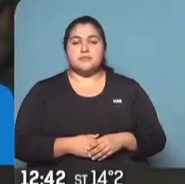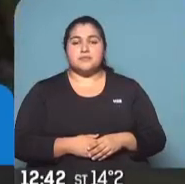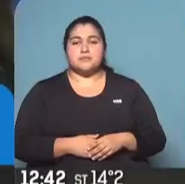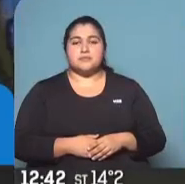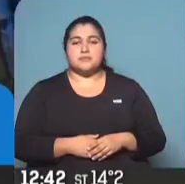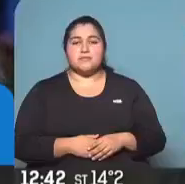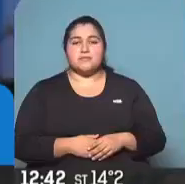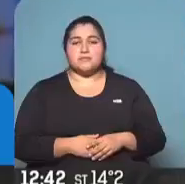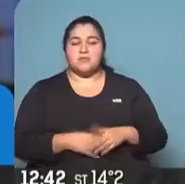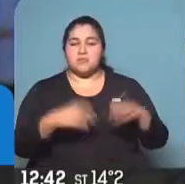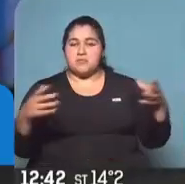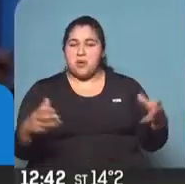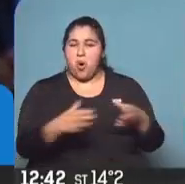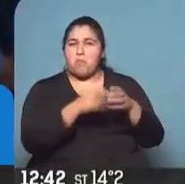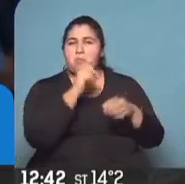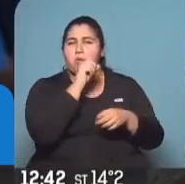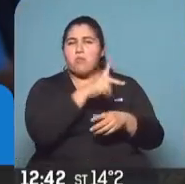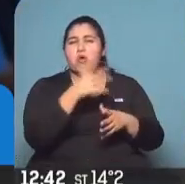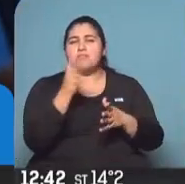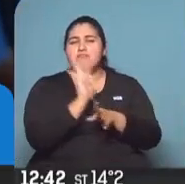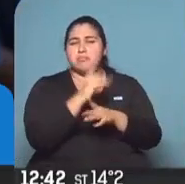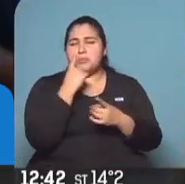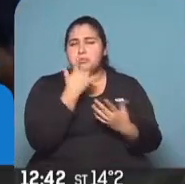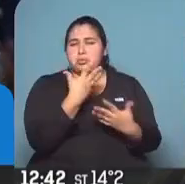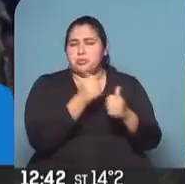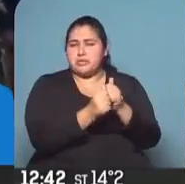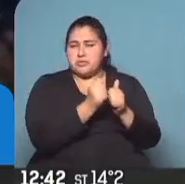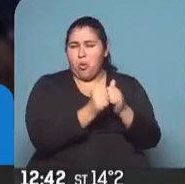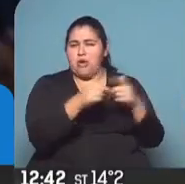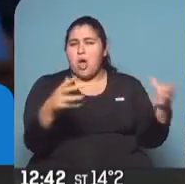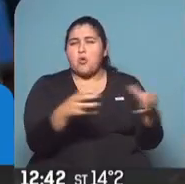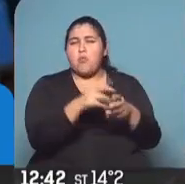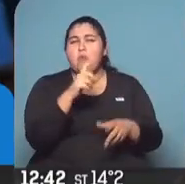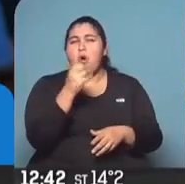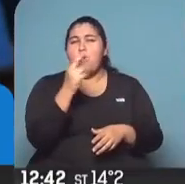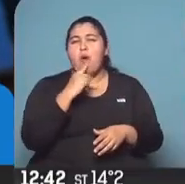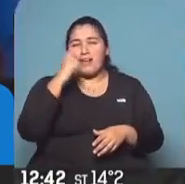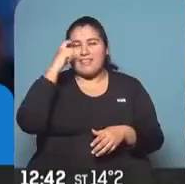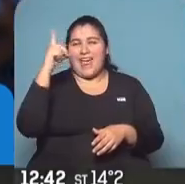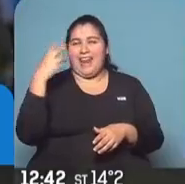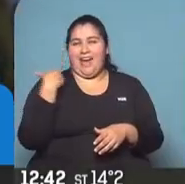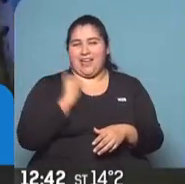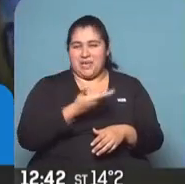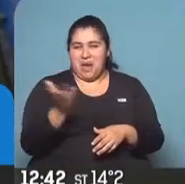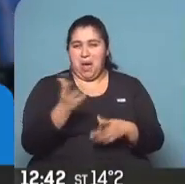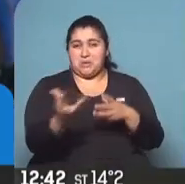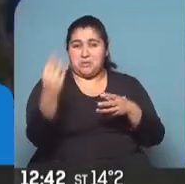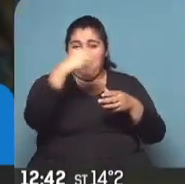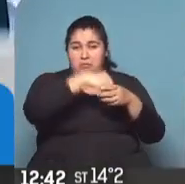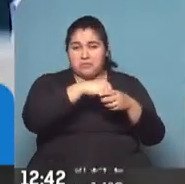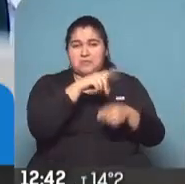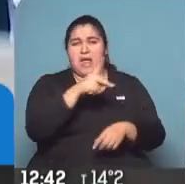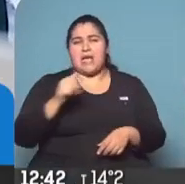la compañía histórica perteneciente el cuartel general integrada por